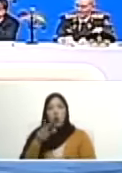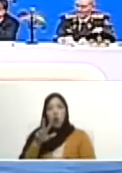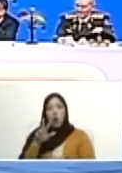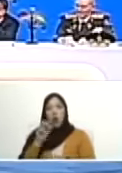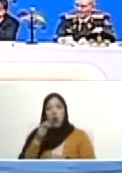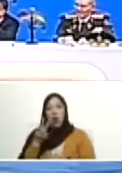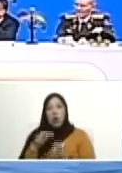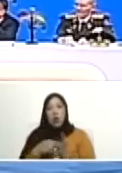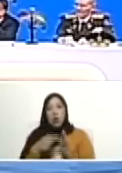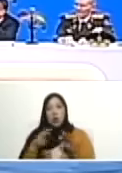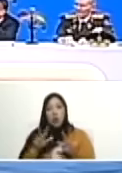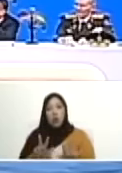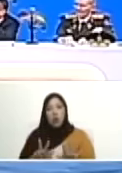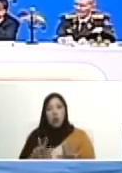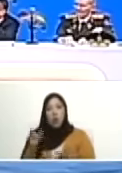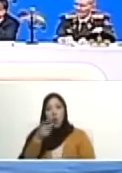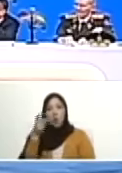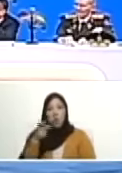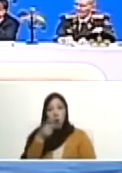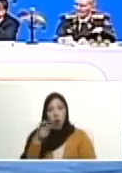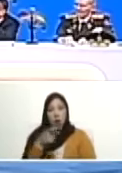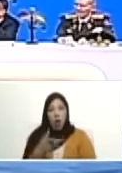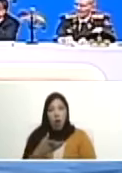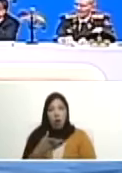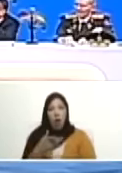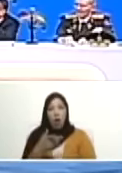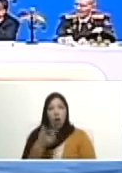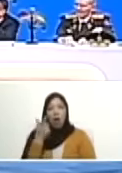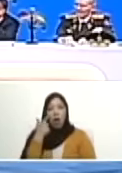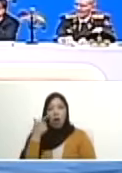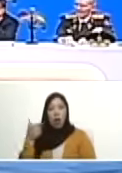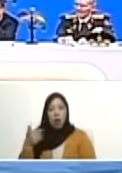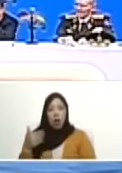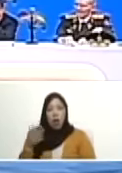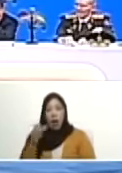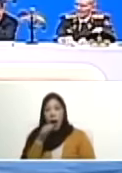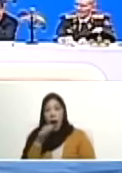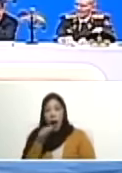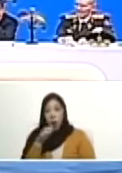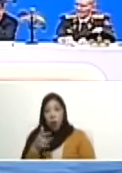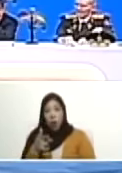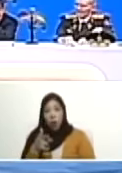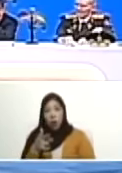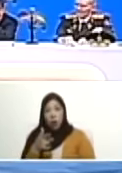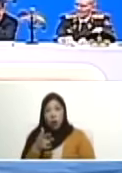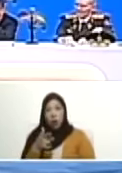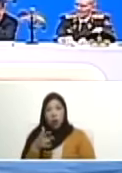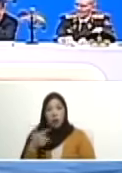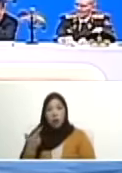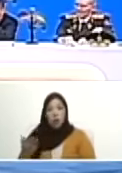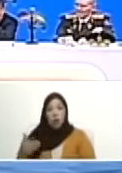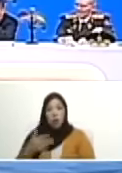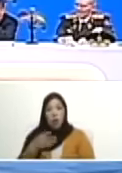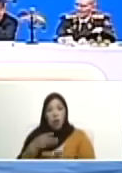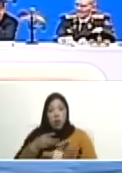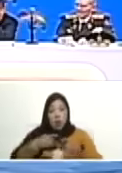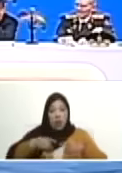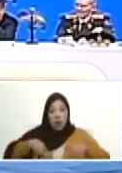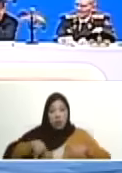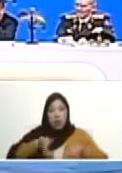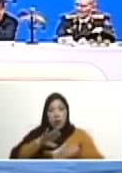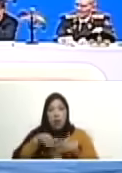2013-2018, buques de exploración en aguas por delimitar